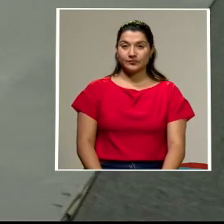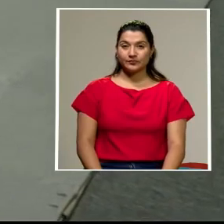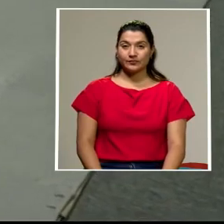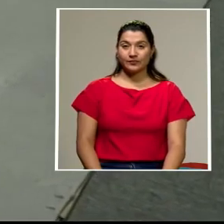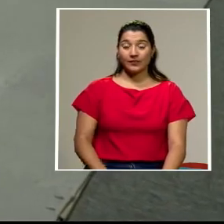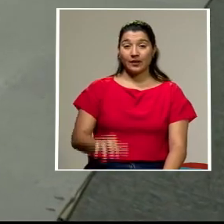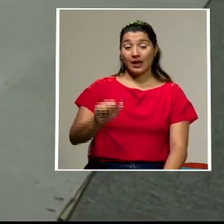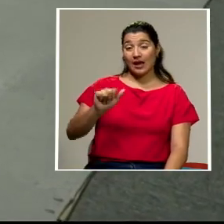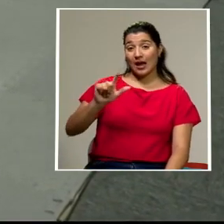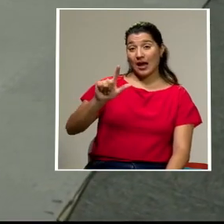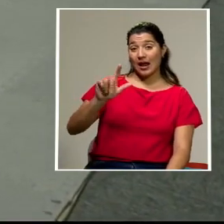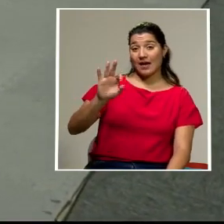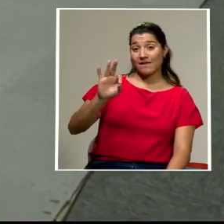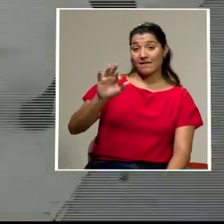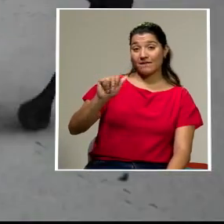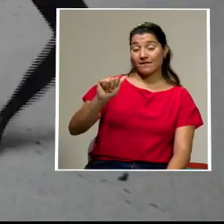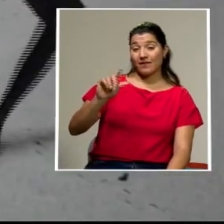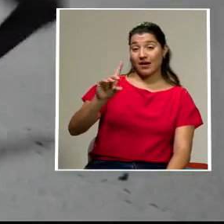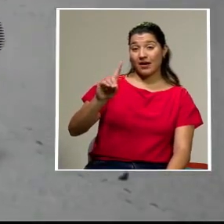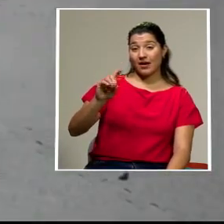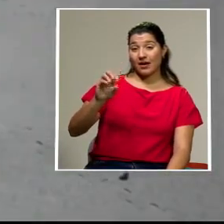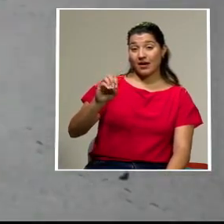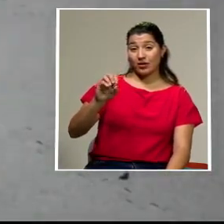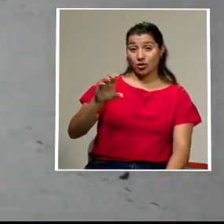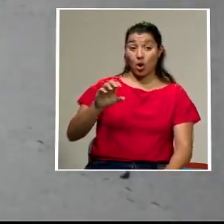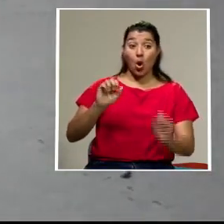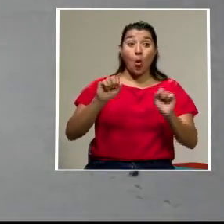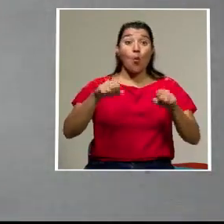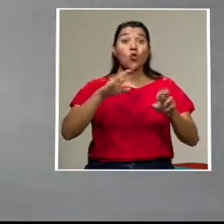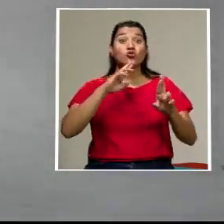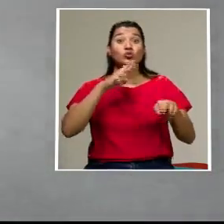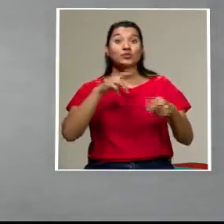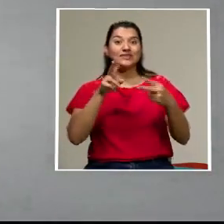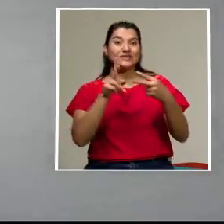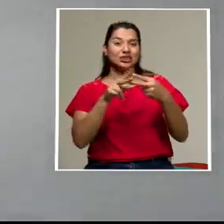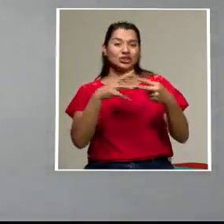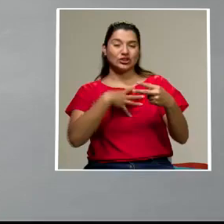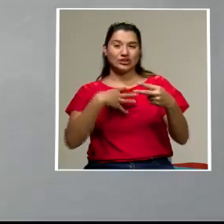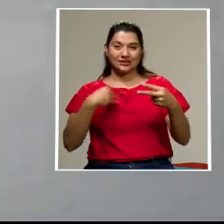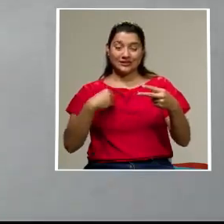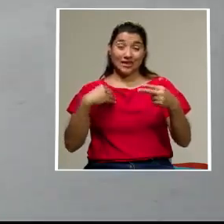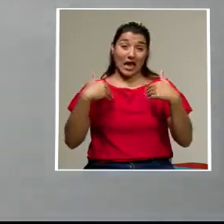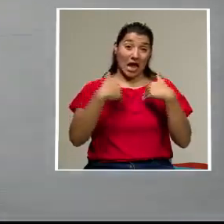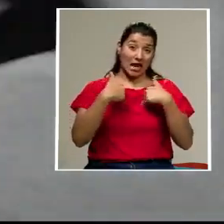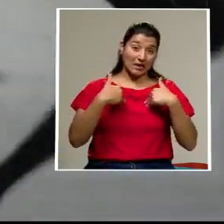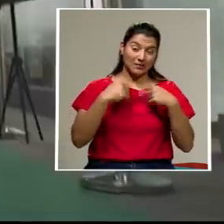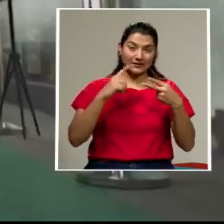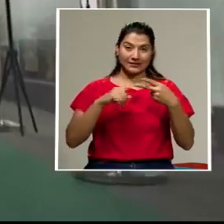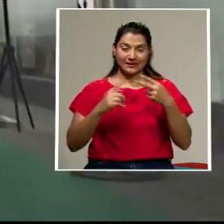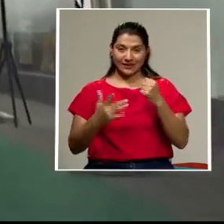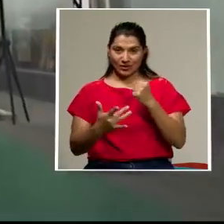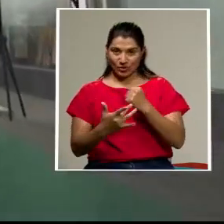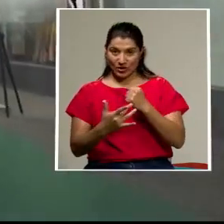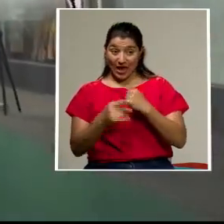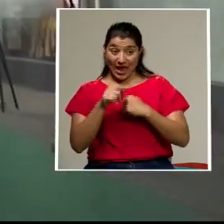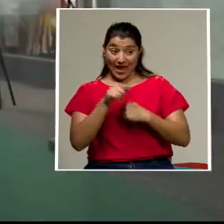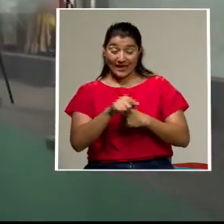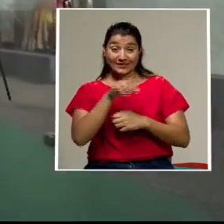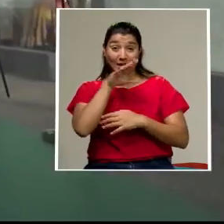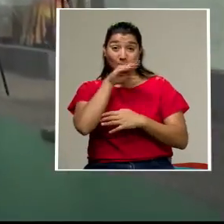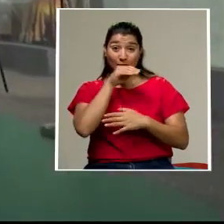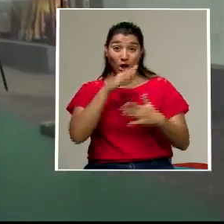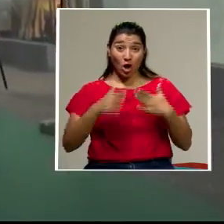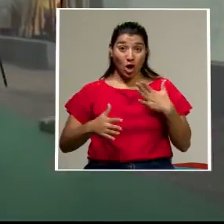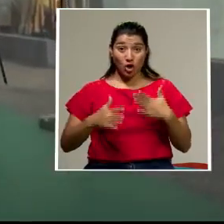AlphaDog podría ser la respuesta a dos grandes pasiones en China, las mascotas y la tecnología. Este prototipo de perro